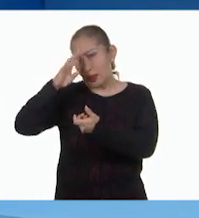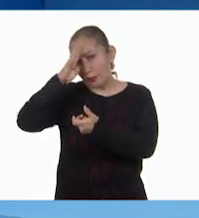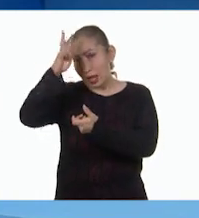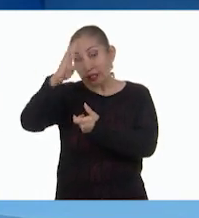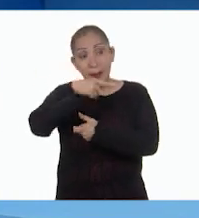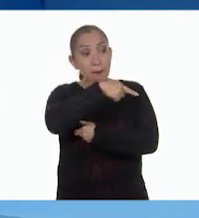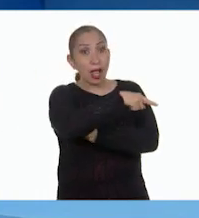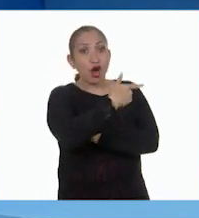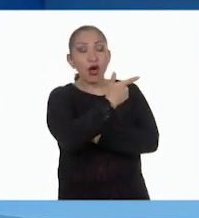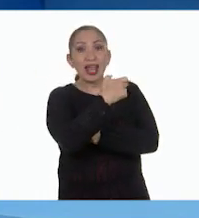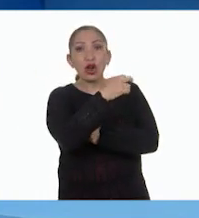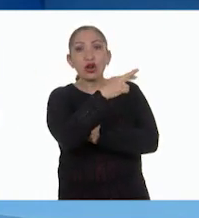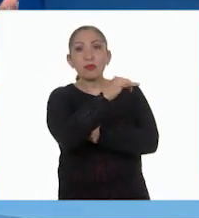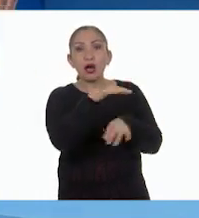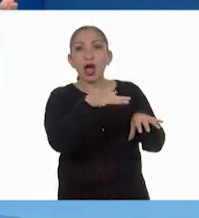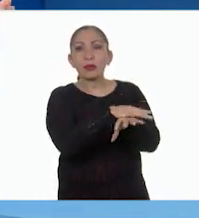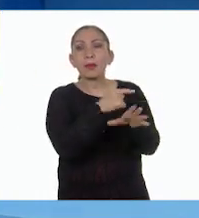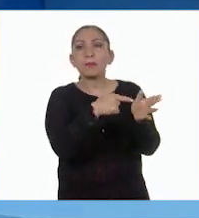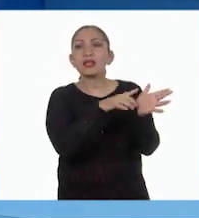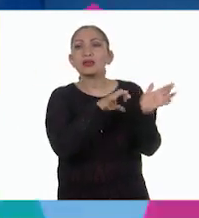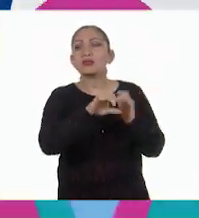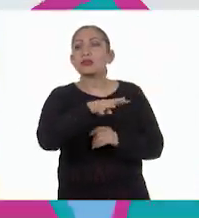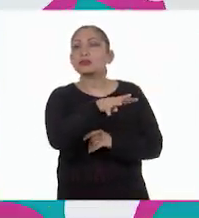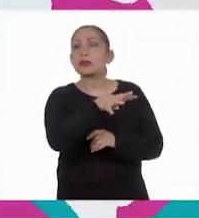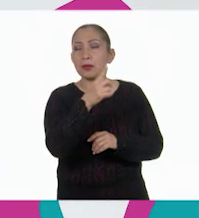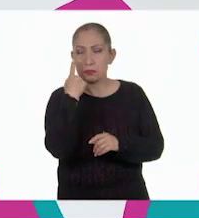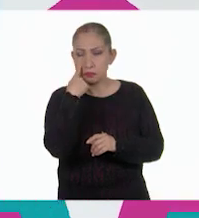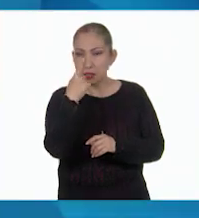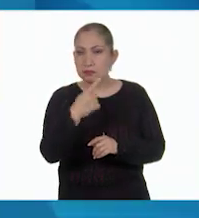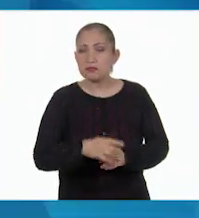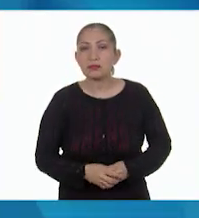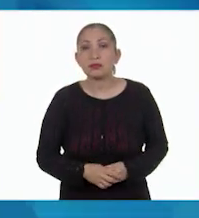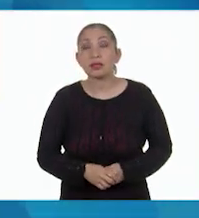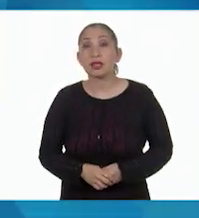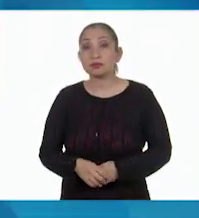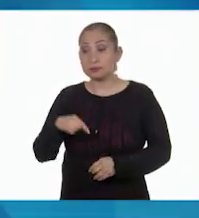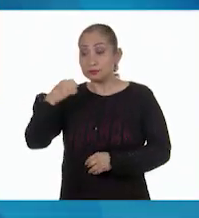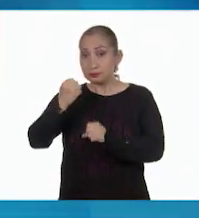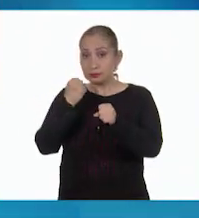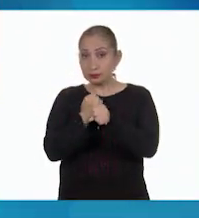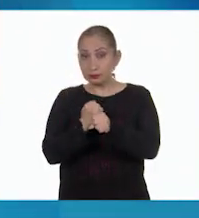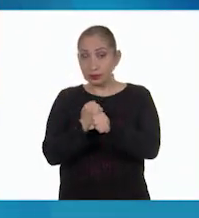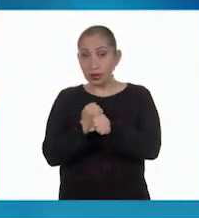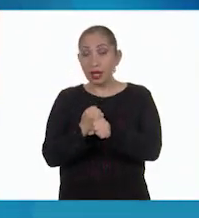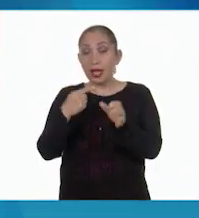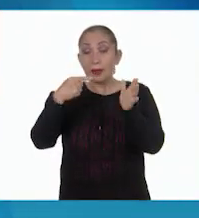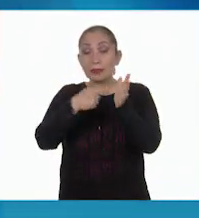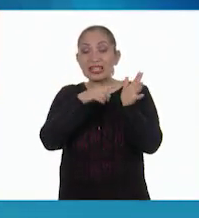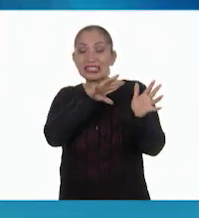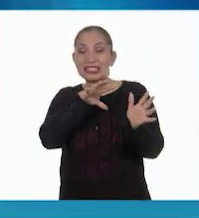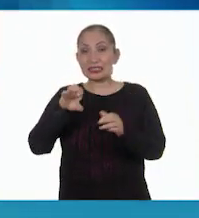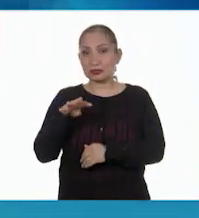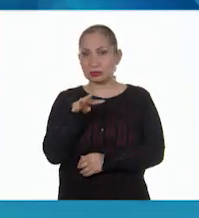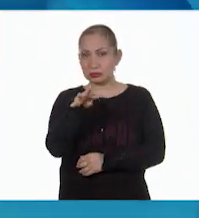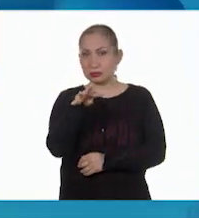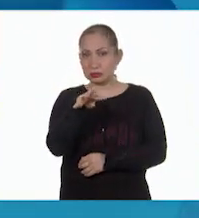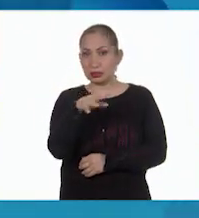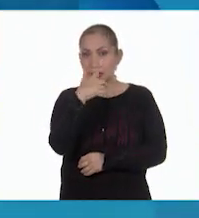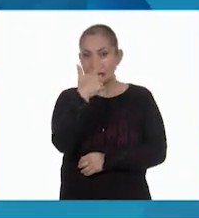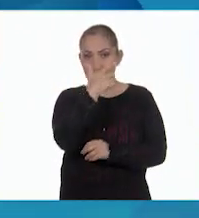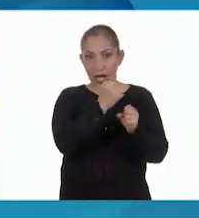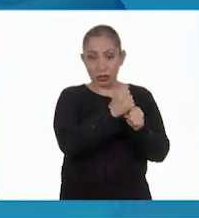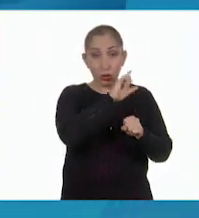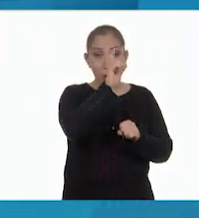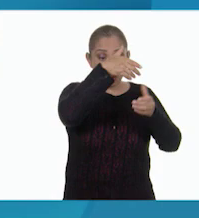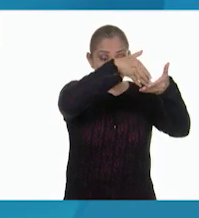de 1519. Veamos qué pasó. En el año de nuestro Señor de 1519, 7 años